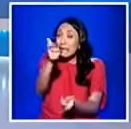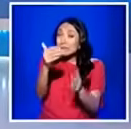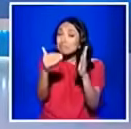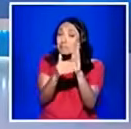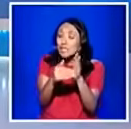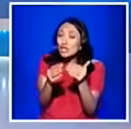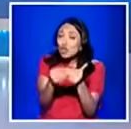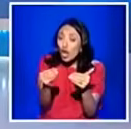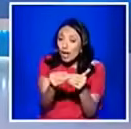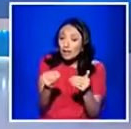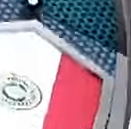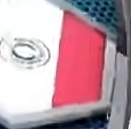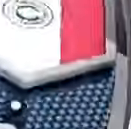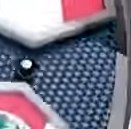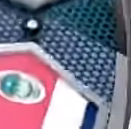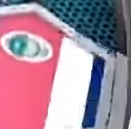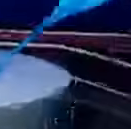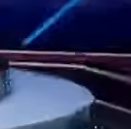$10,000.